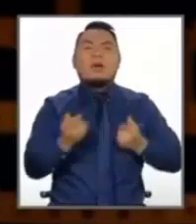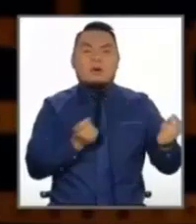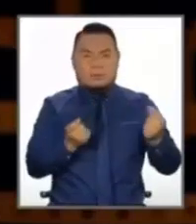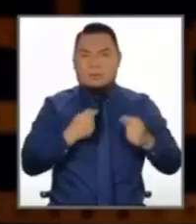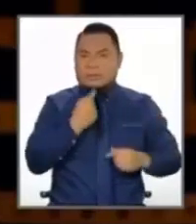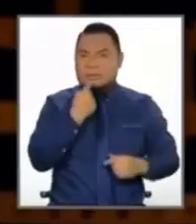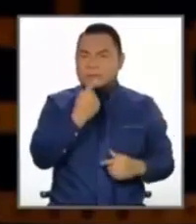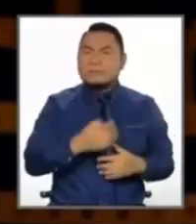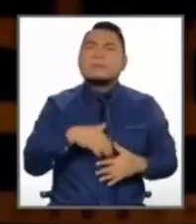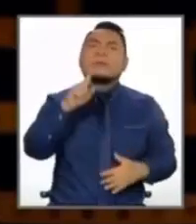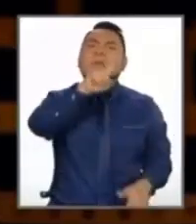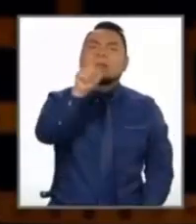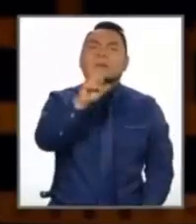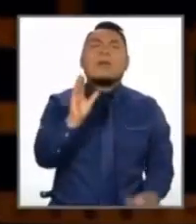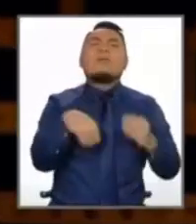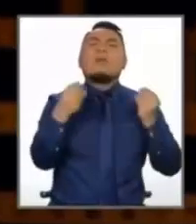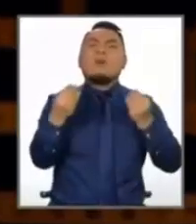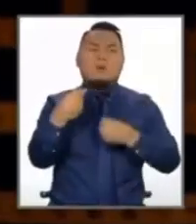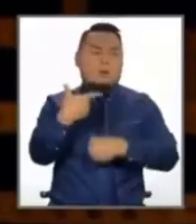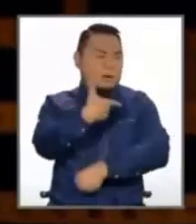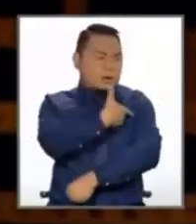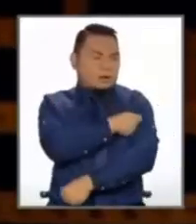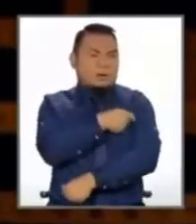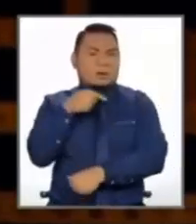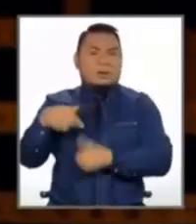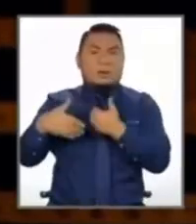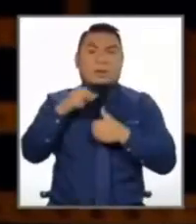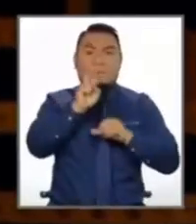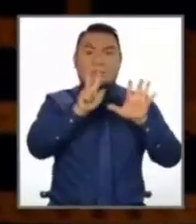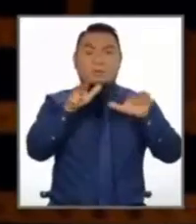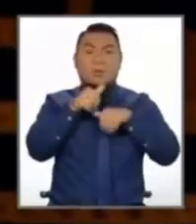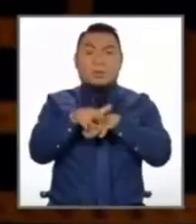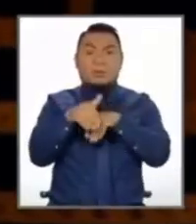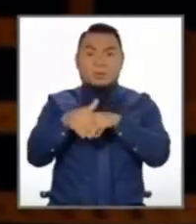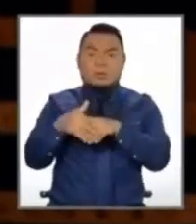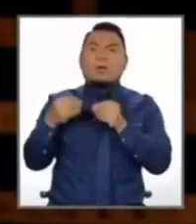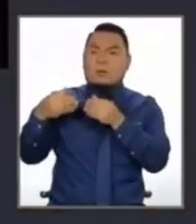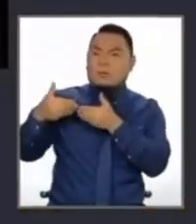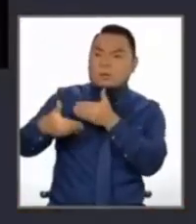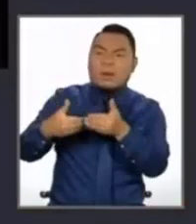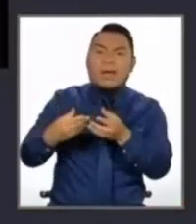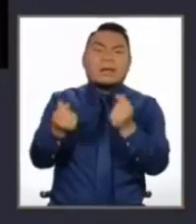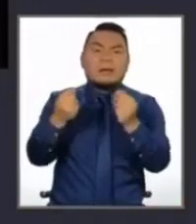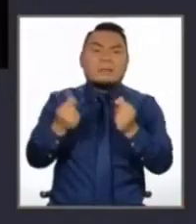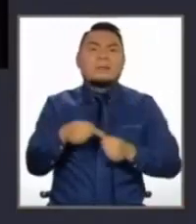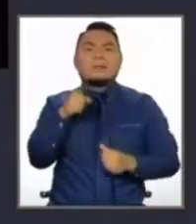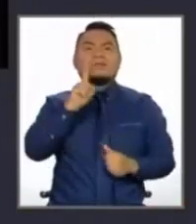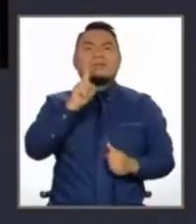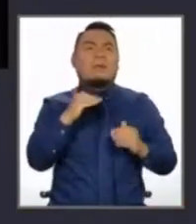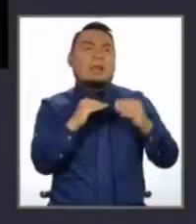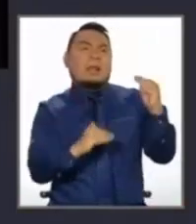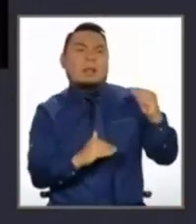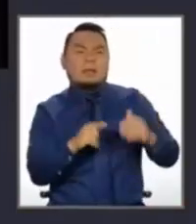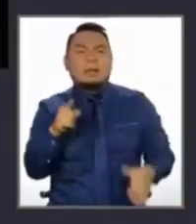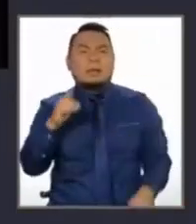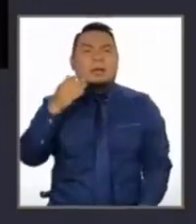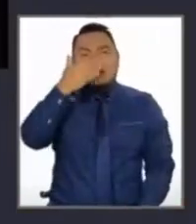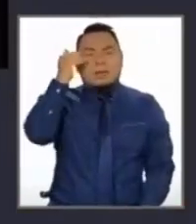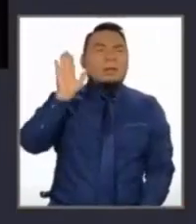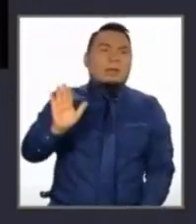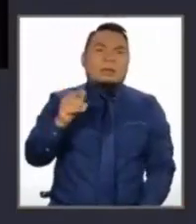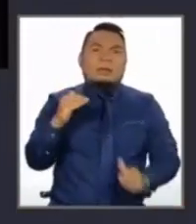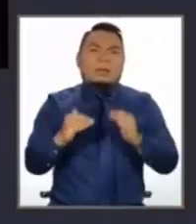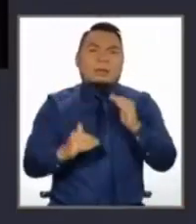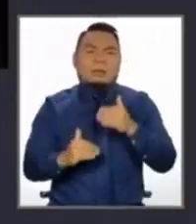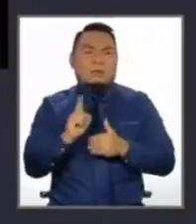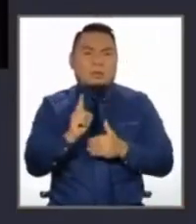¿Cómo mantener el ritmo de la vacunación después del 28 de julio? Que no se produzca una brecha en relación a lo que